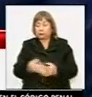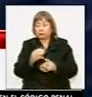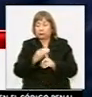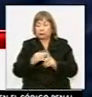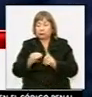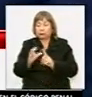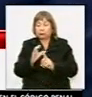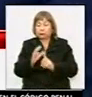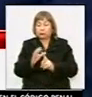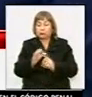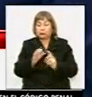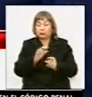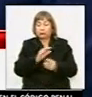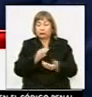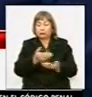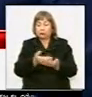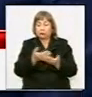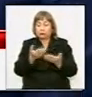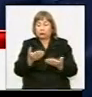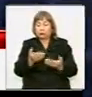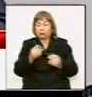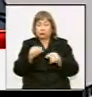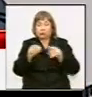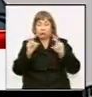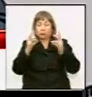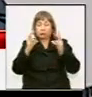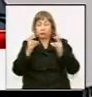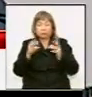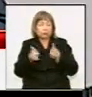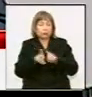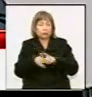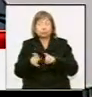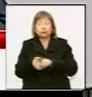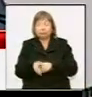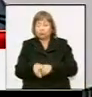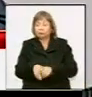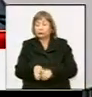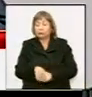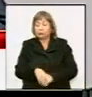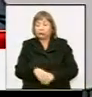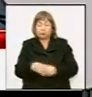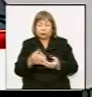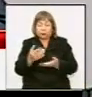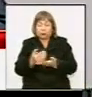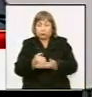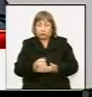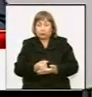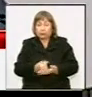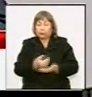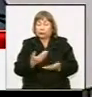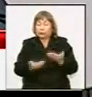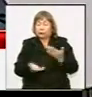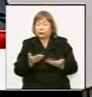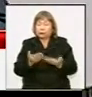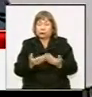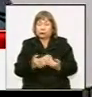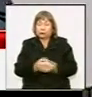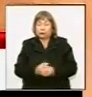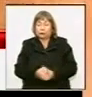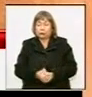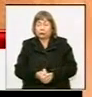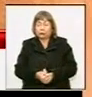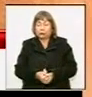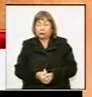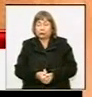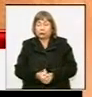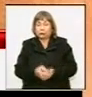poder exponer en torno a este tema, también tenemos que resaltar, según pues la agenda del